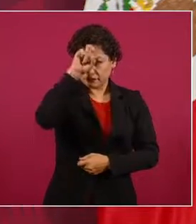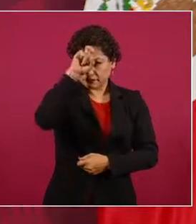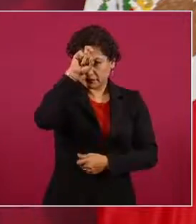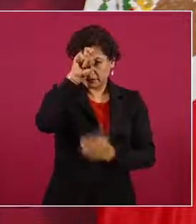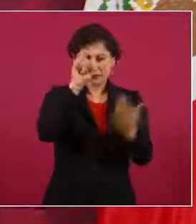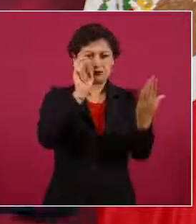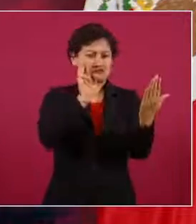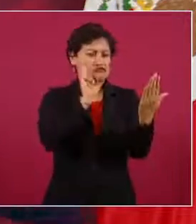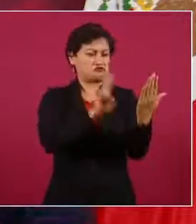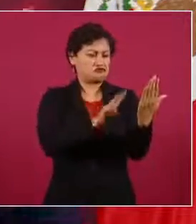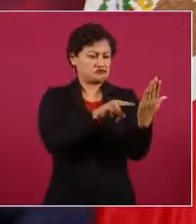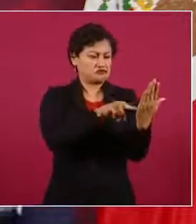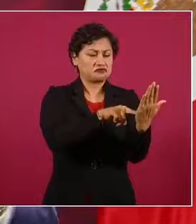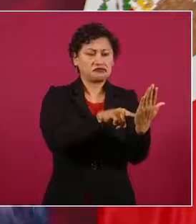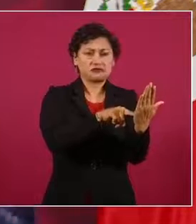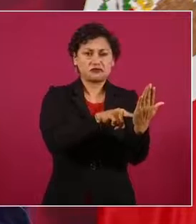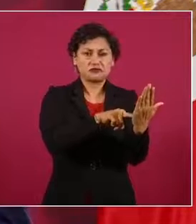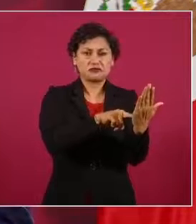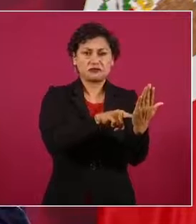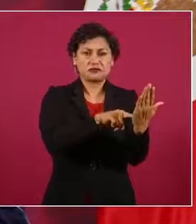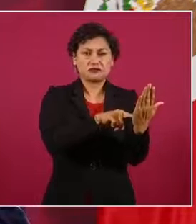muy